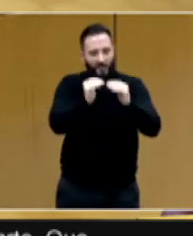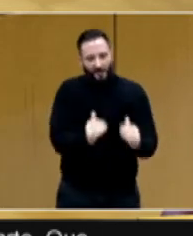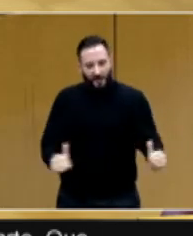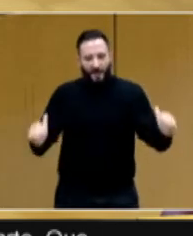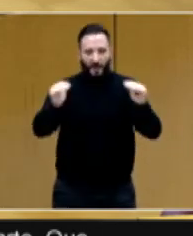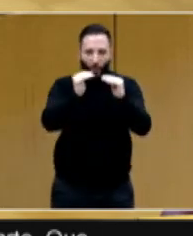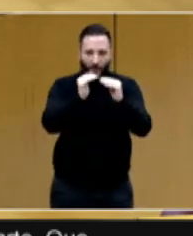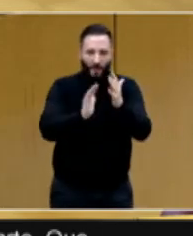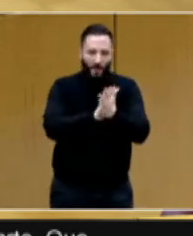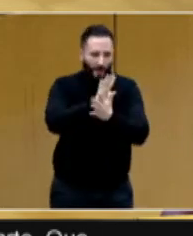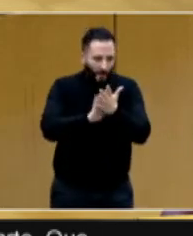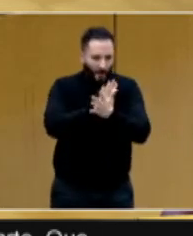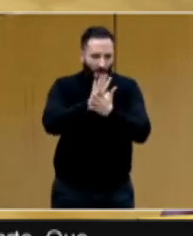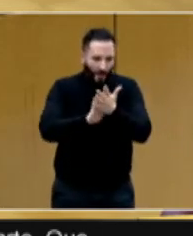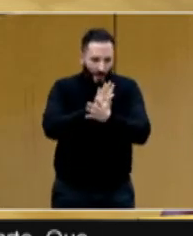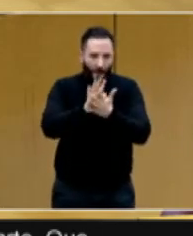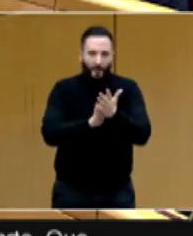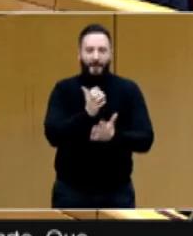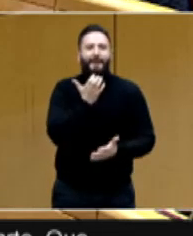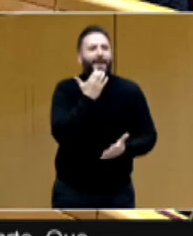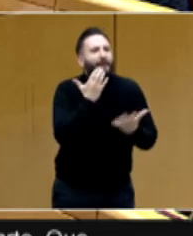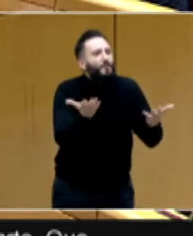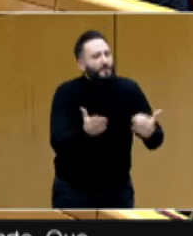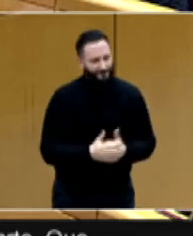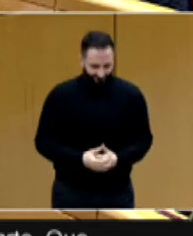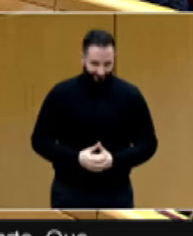chau igualdad un ejemplo